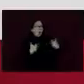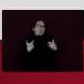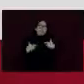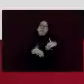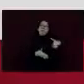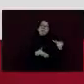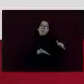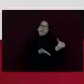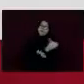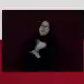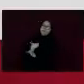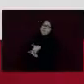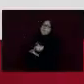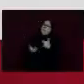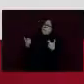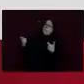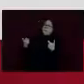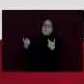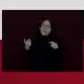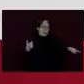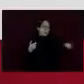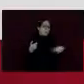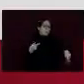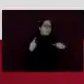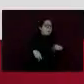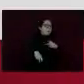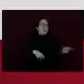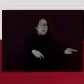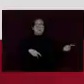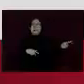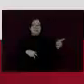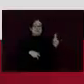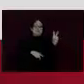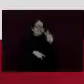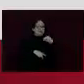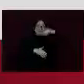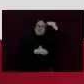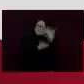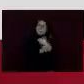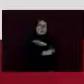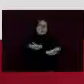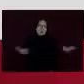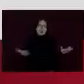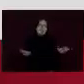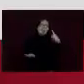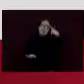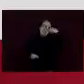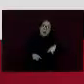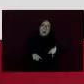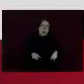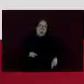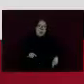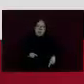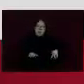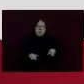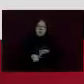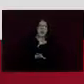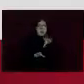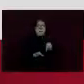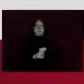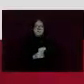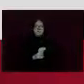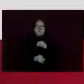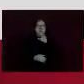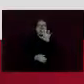pueblo pobre, que se tradujo en quitar los privilegios de la clase gobernante por un monto total de